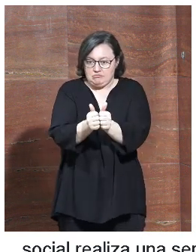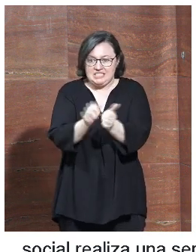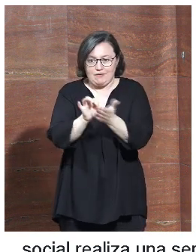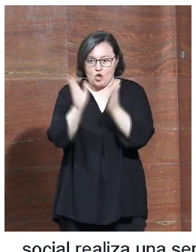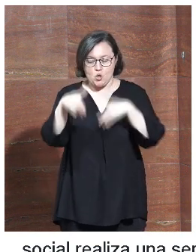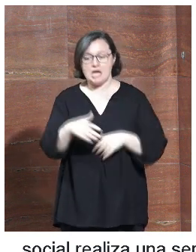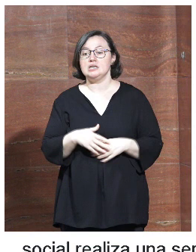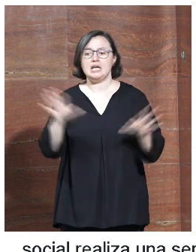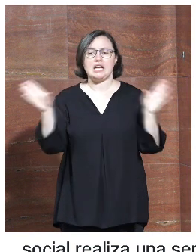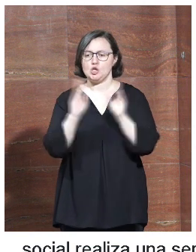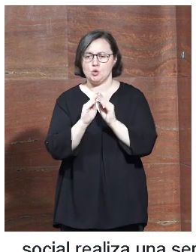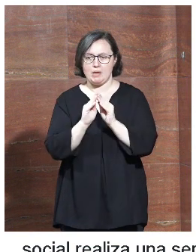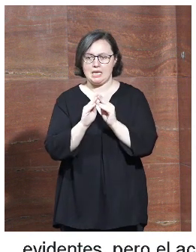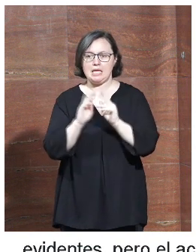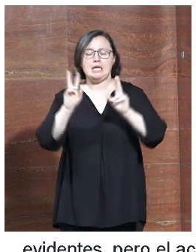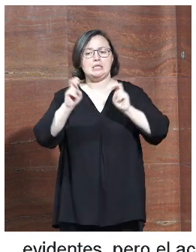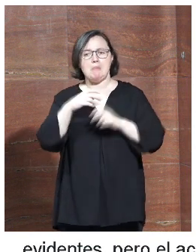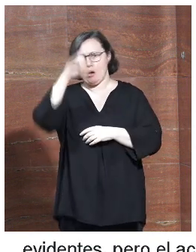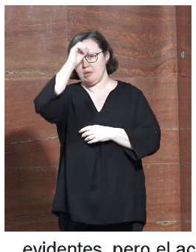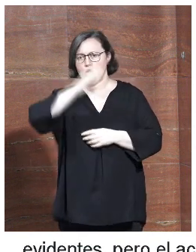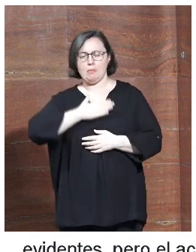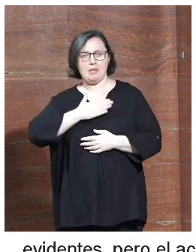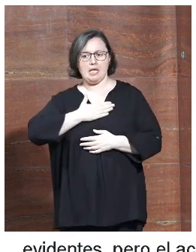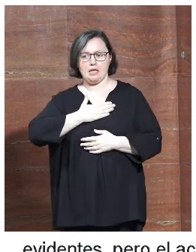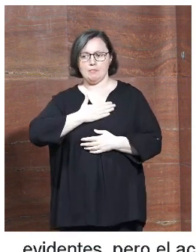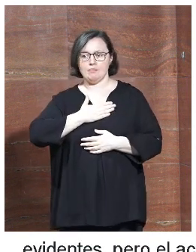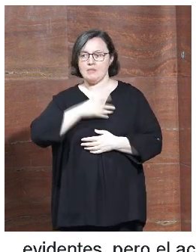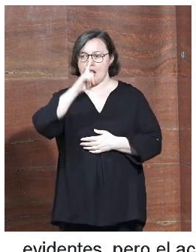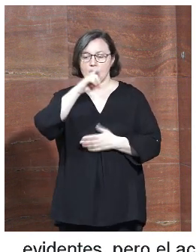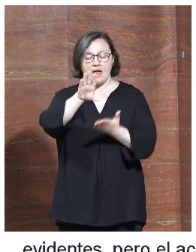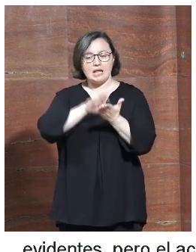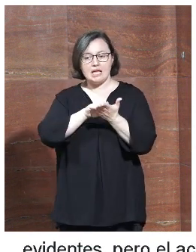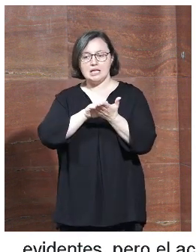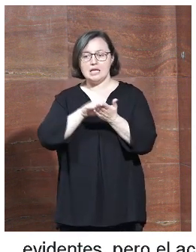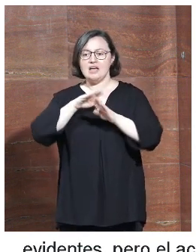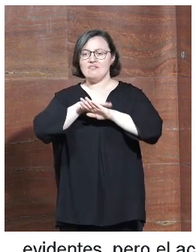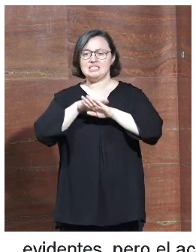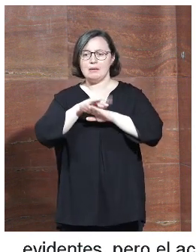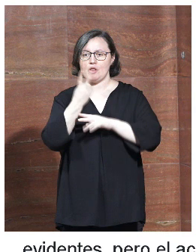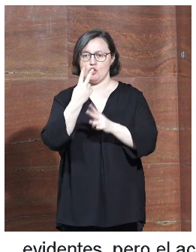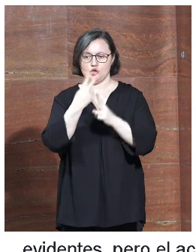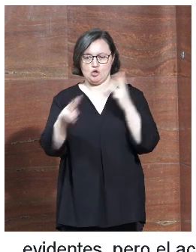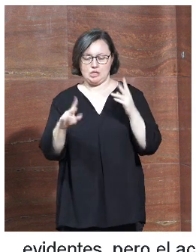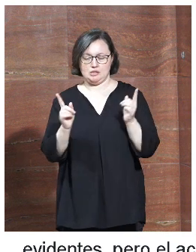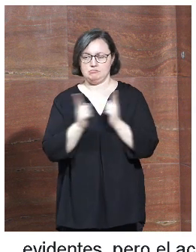concluir, en este asunto yo creo que hay que tener en cuenta básicamente dos cosas,